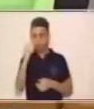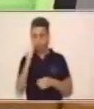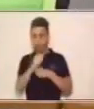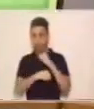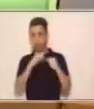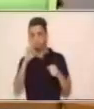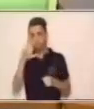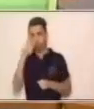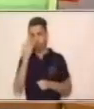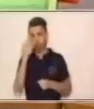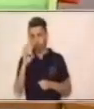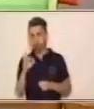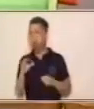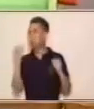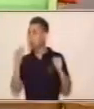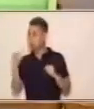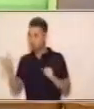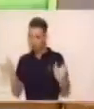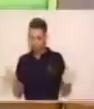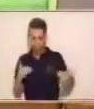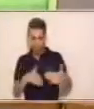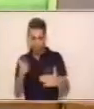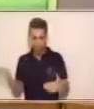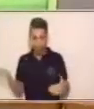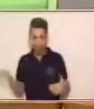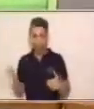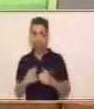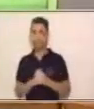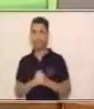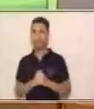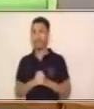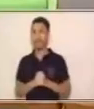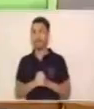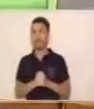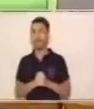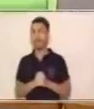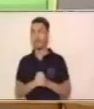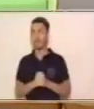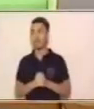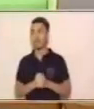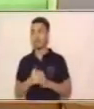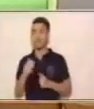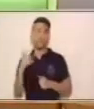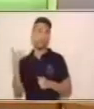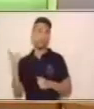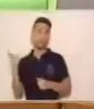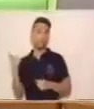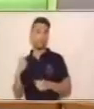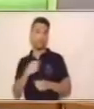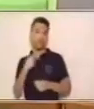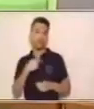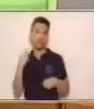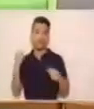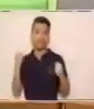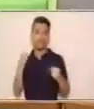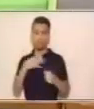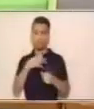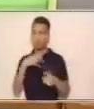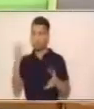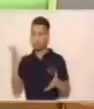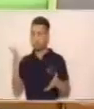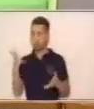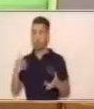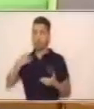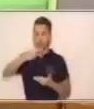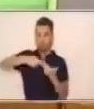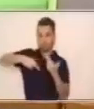recuerda, puede ser una cajita como esta, puede ser, mira, yo hice esta también, la reciclé,